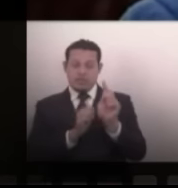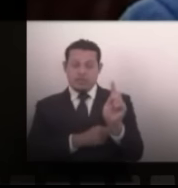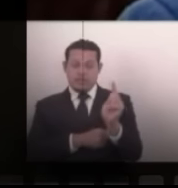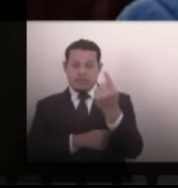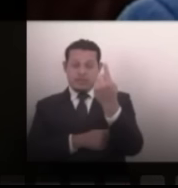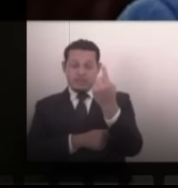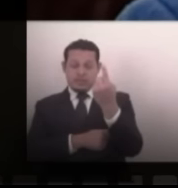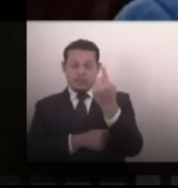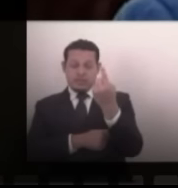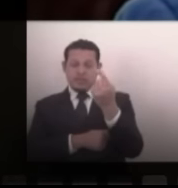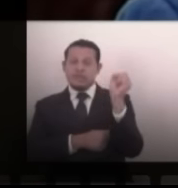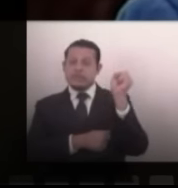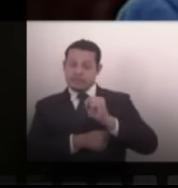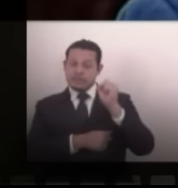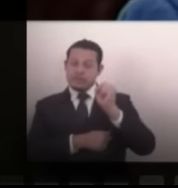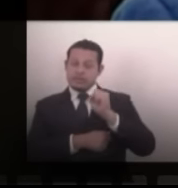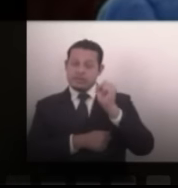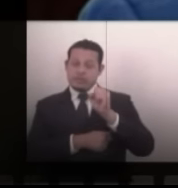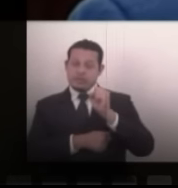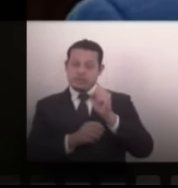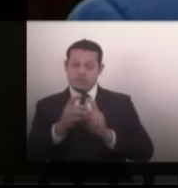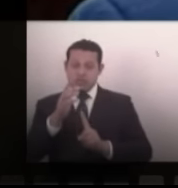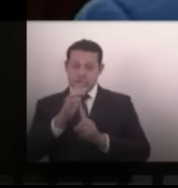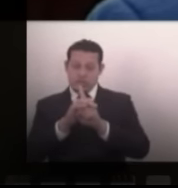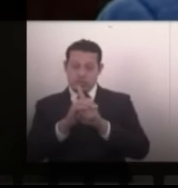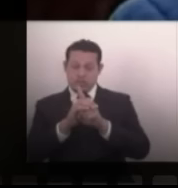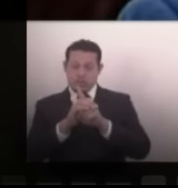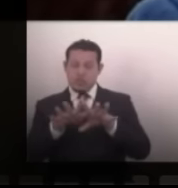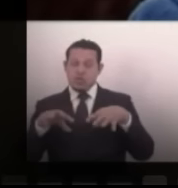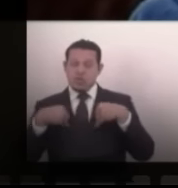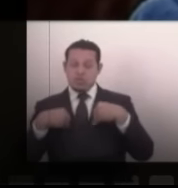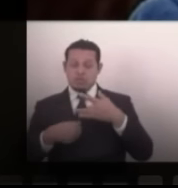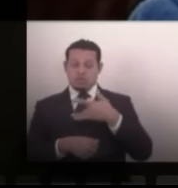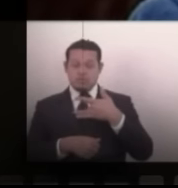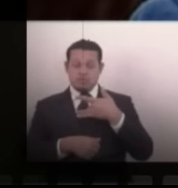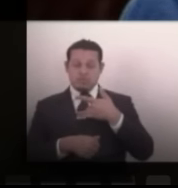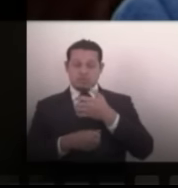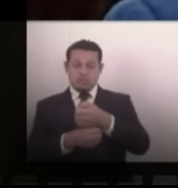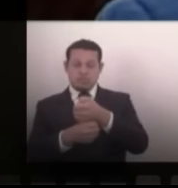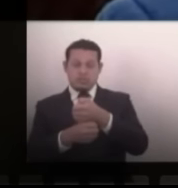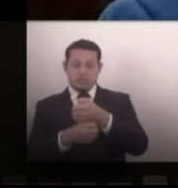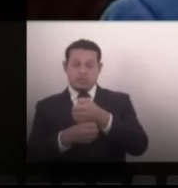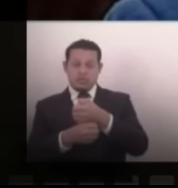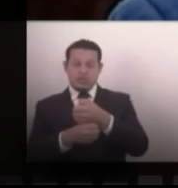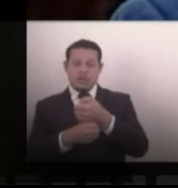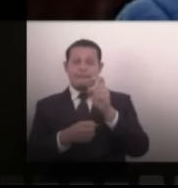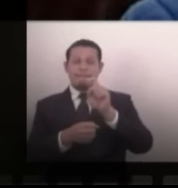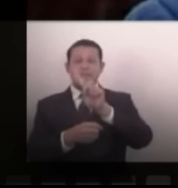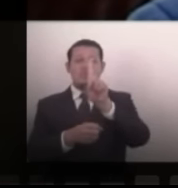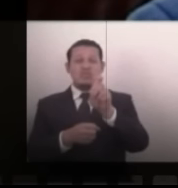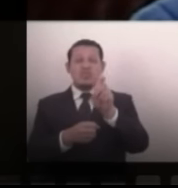primera es que sí existe una percepción de seguridad Pero a qué costo es la